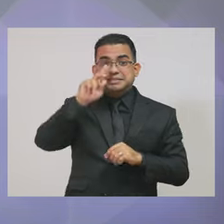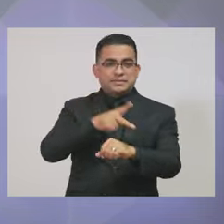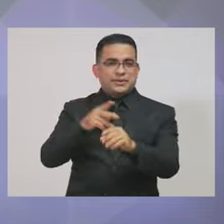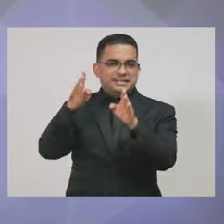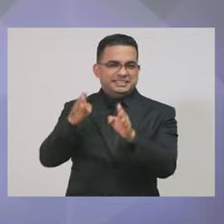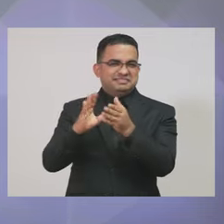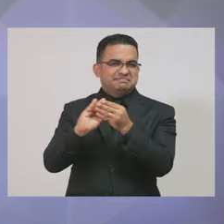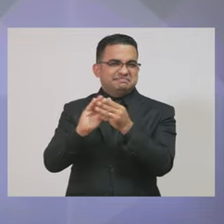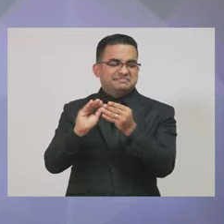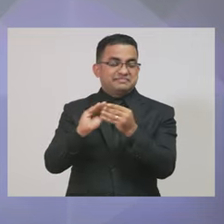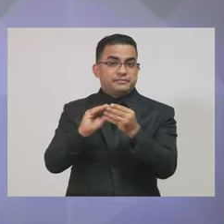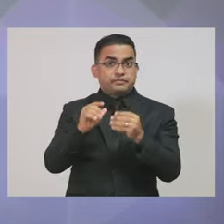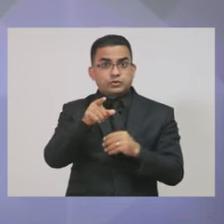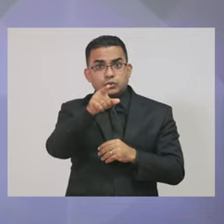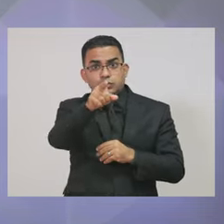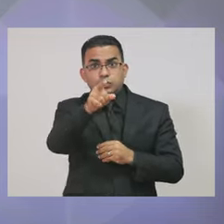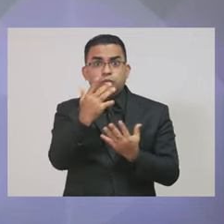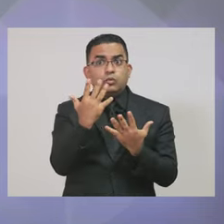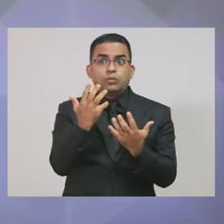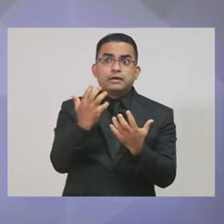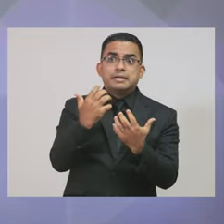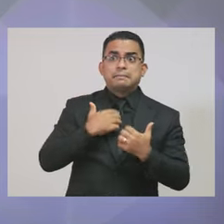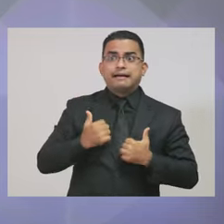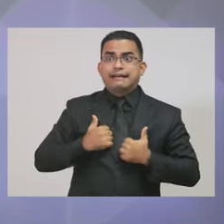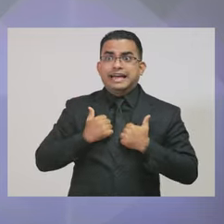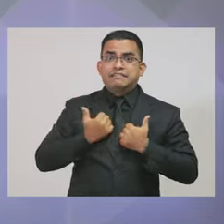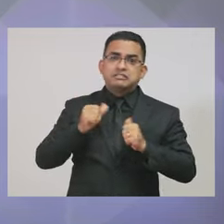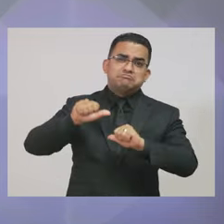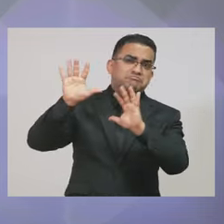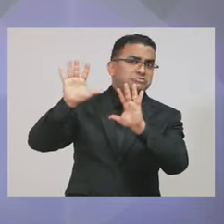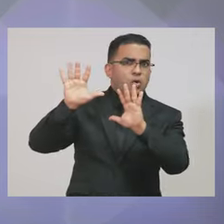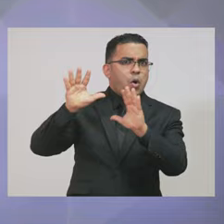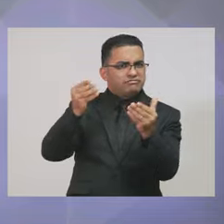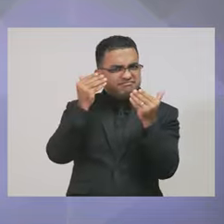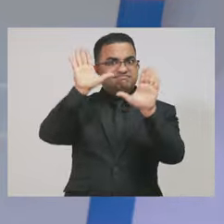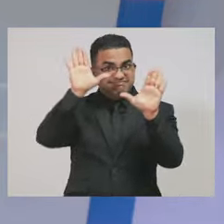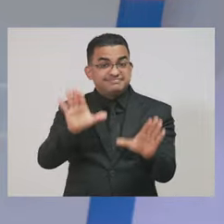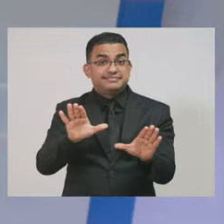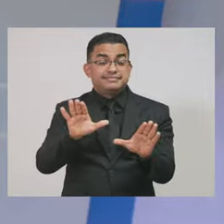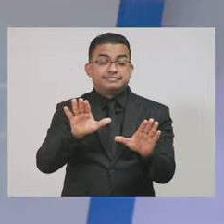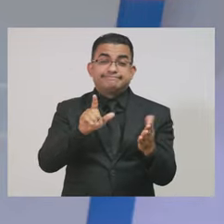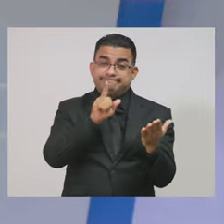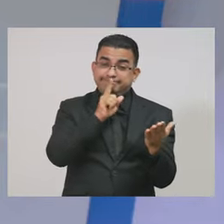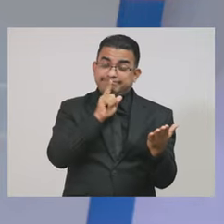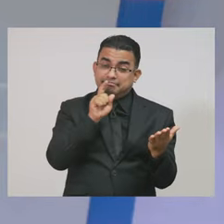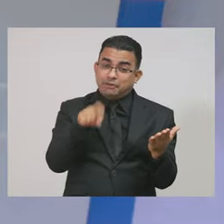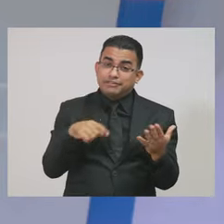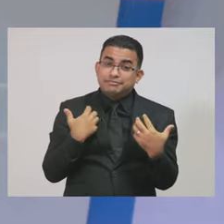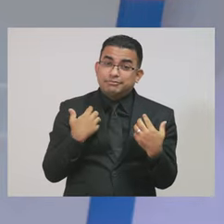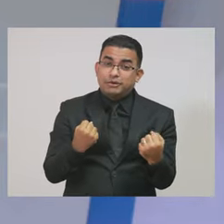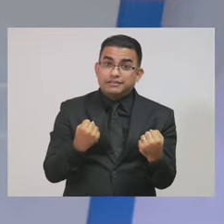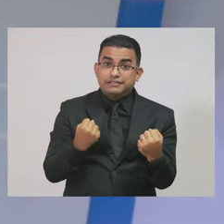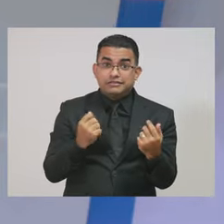poeta walt whitman no abandones tus ansias de hacer tu vida algo extraordinario ciertamente hace falta